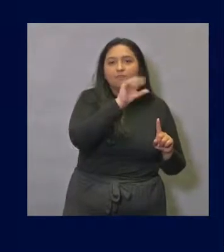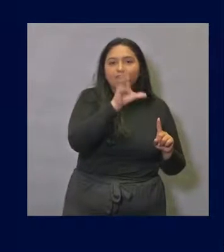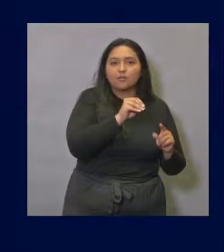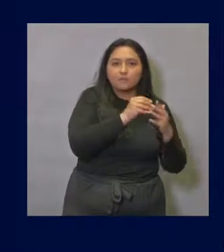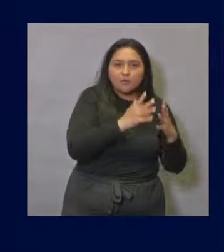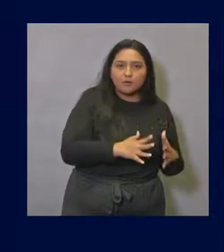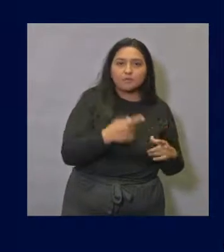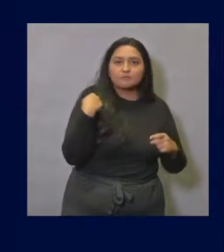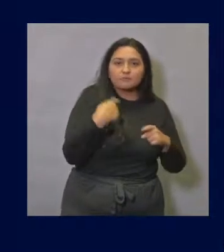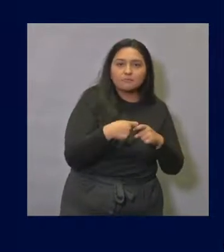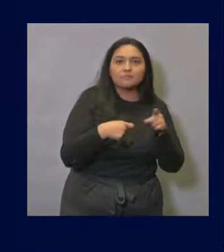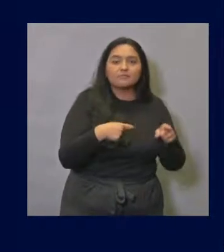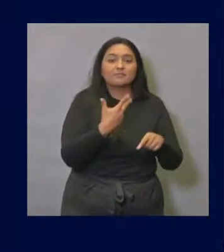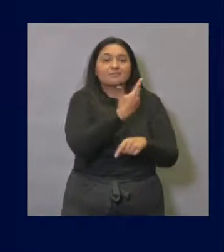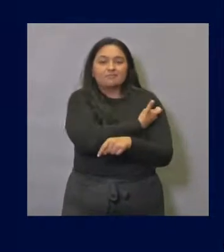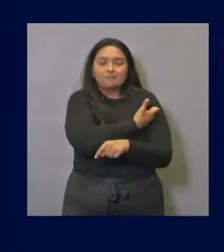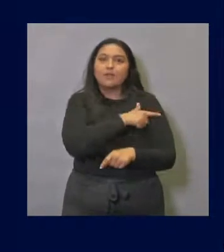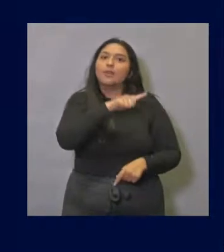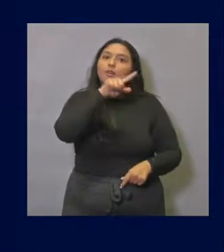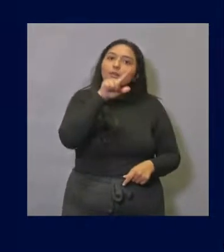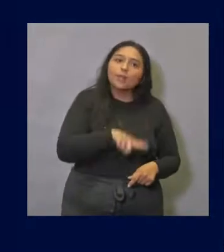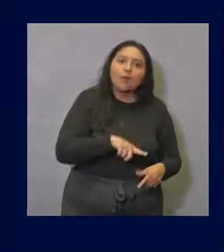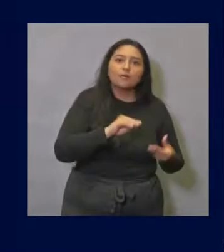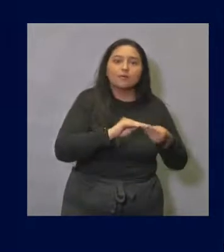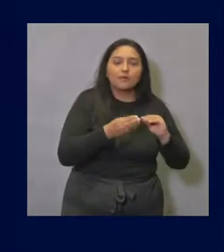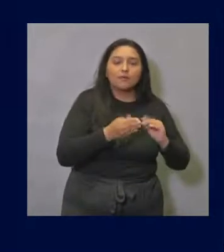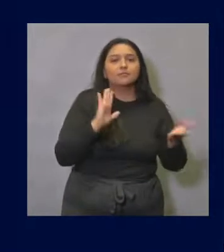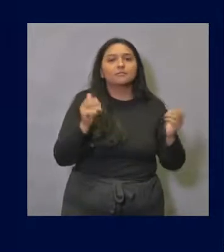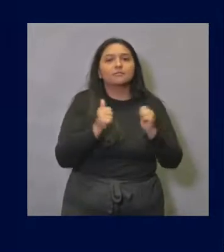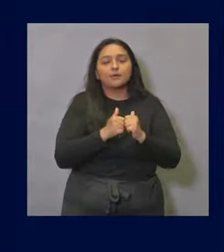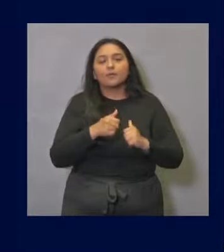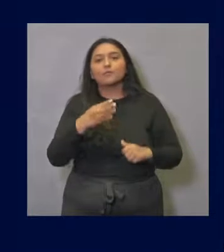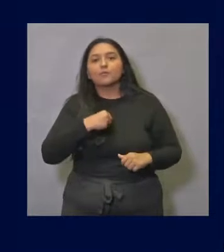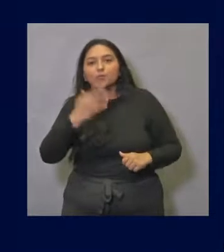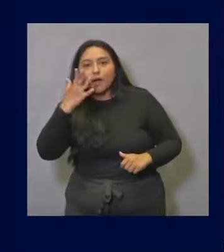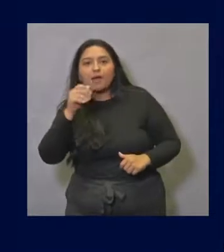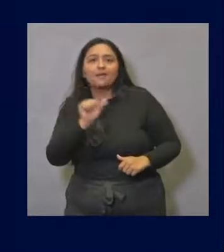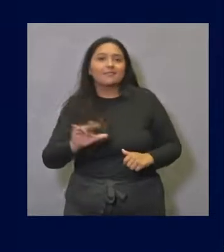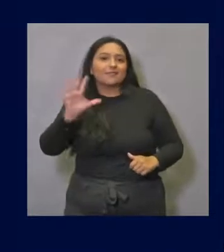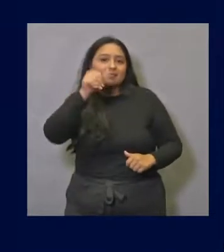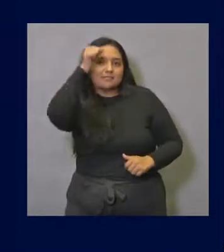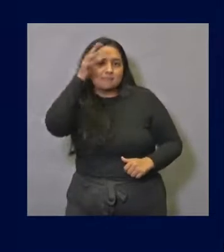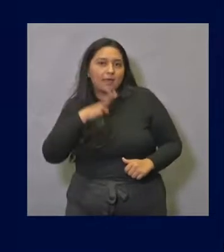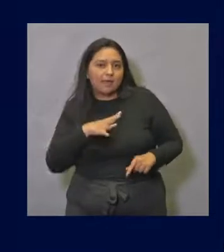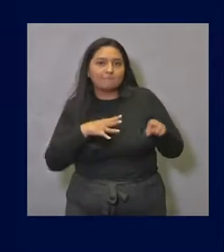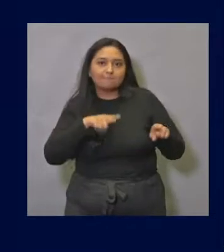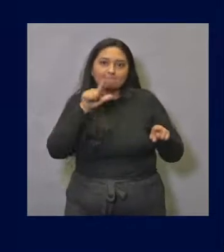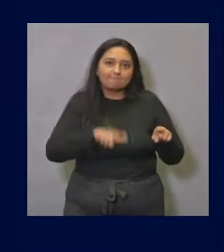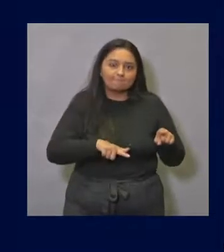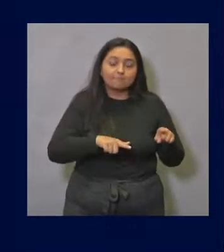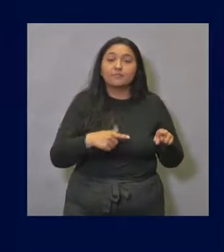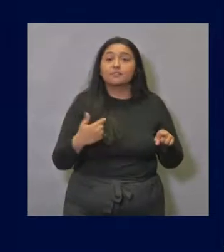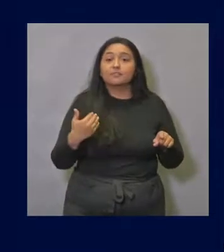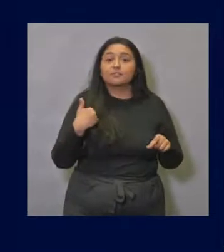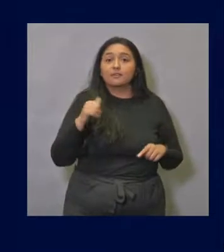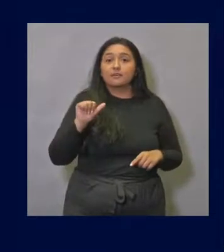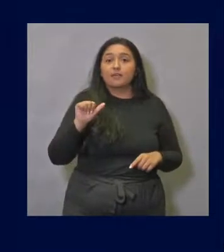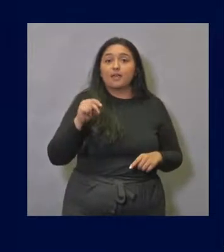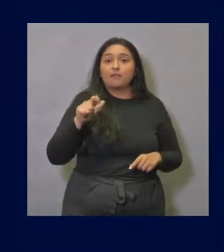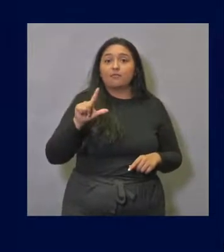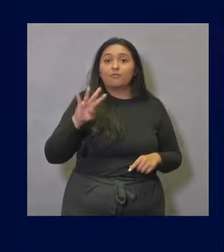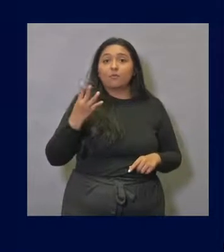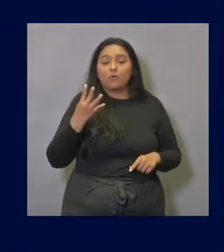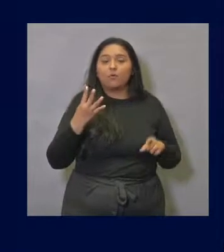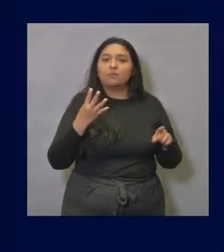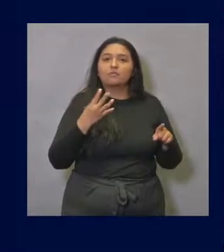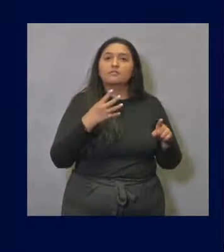vacunados con tasas más bajas comparados con los hombres asiáticos y blancos. Hasta el 4 de abril, solo el